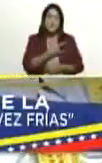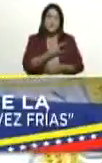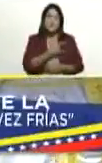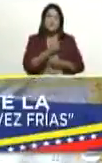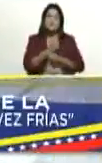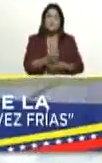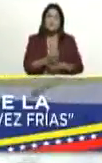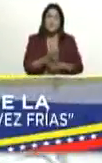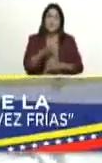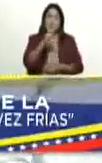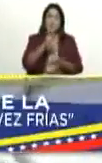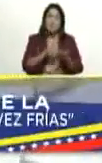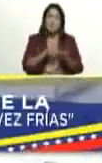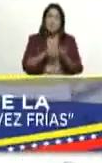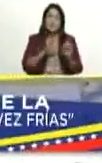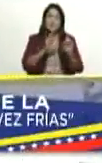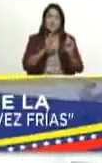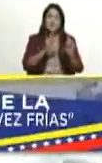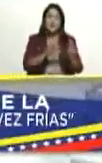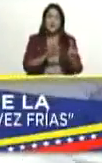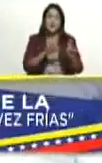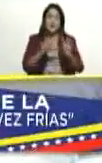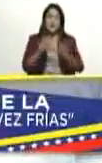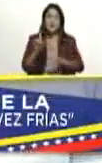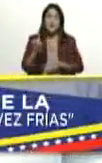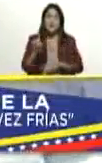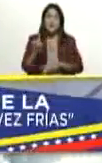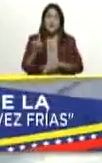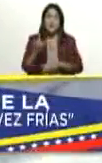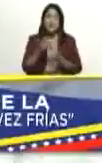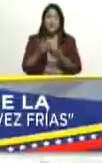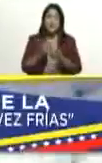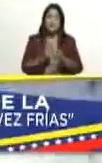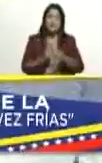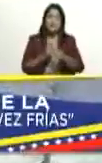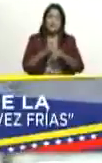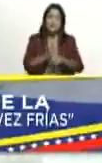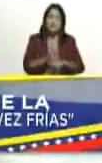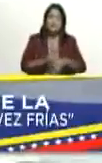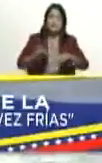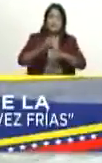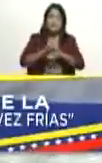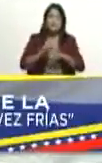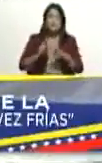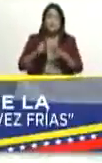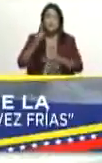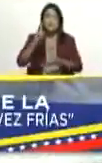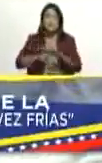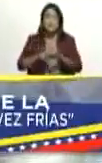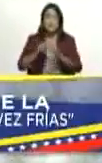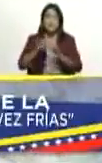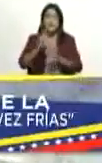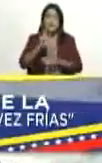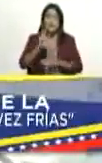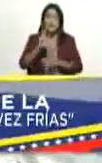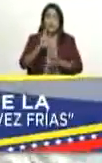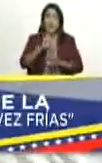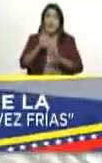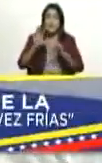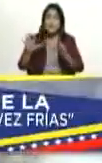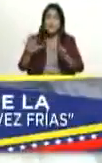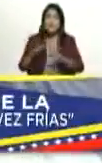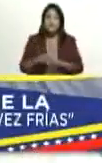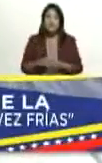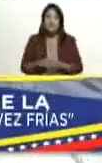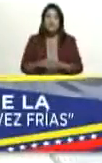egresan 2.691 estudiantes de pregrado y 1.547 de posgrado, para un total de 4.238